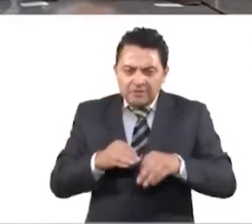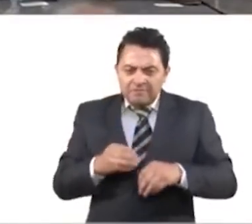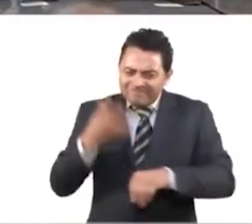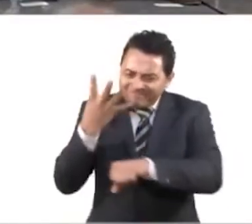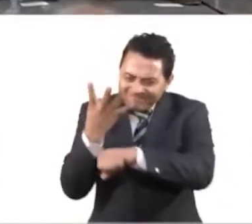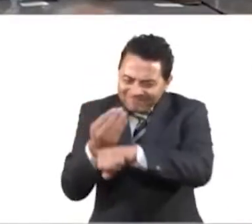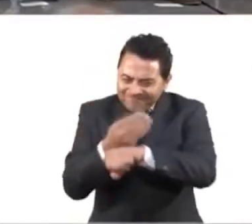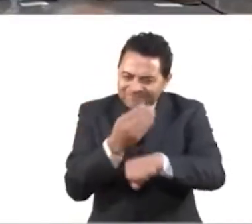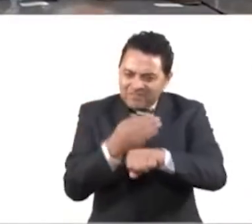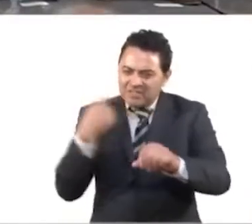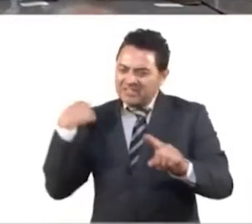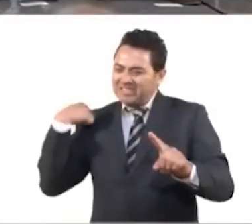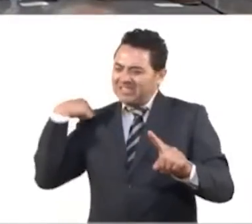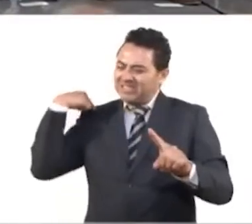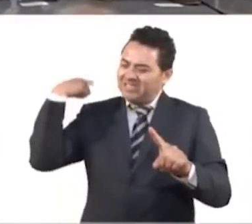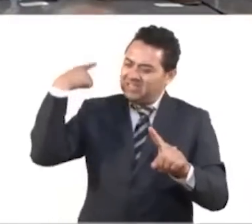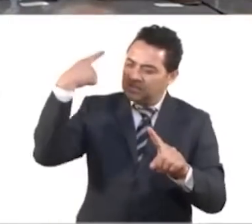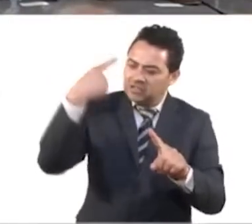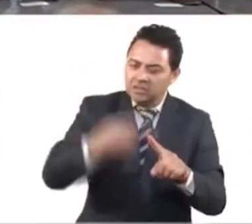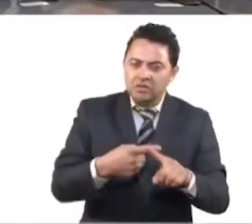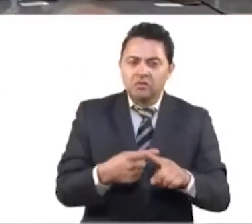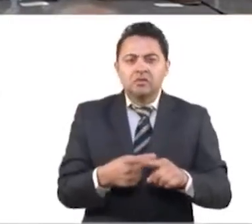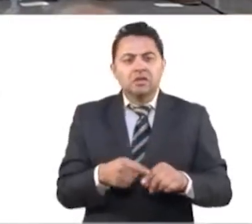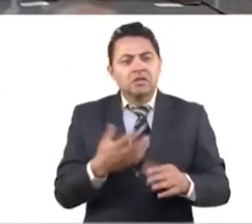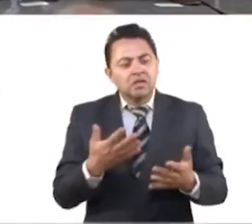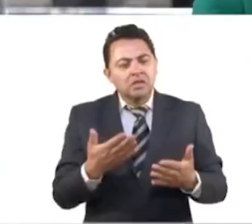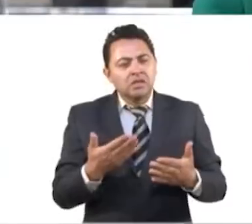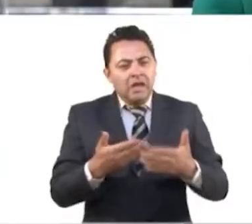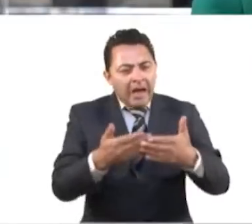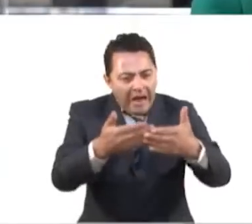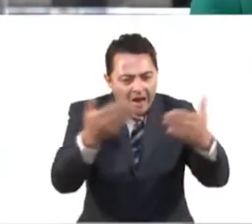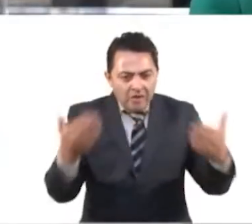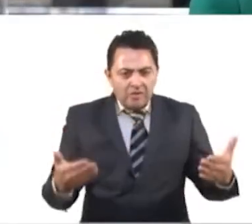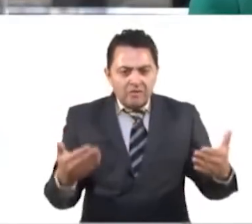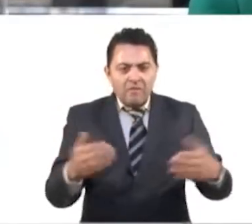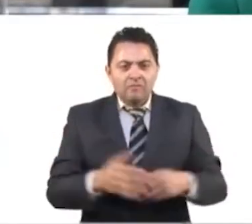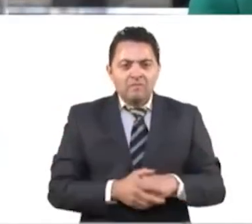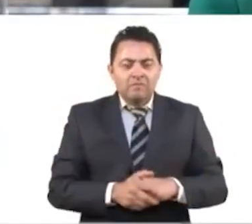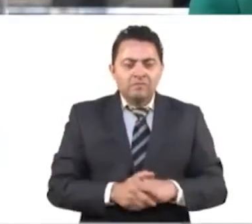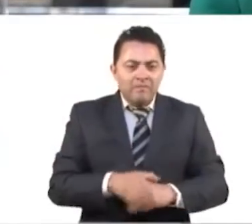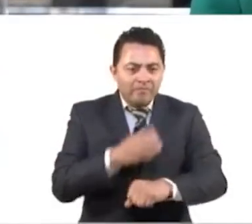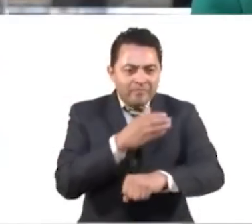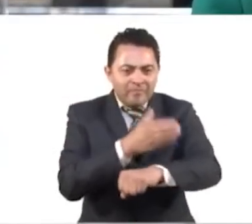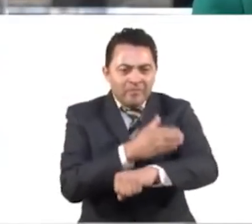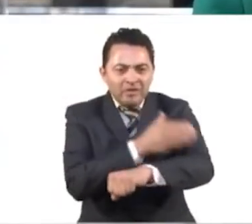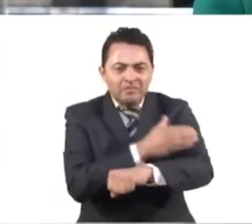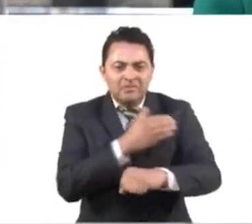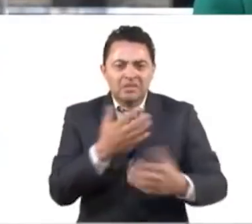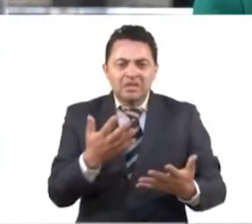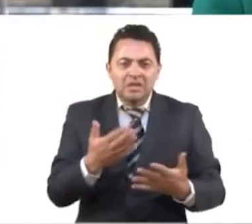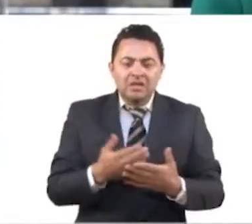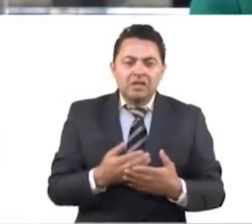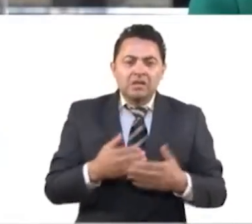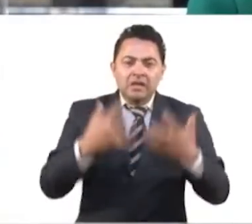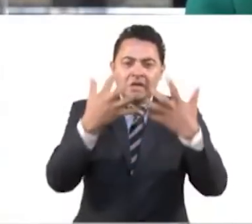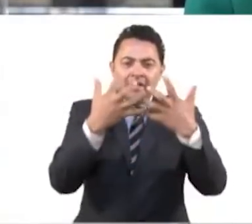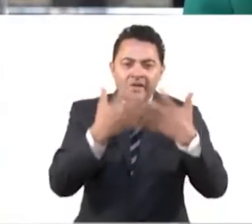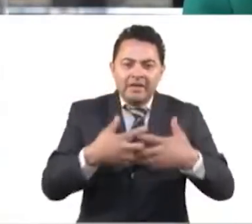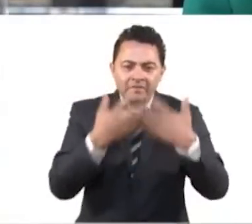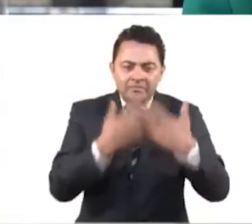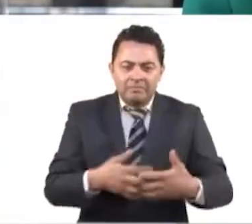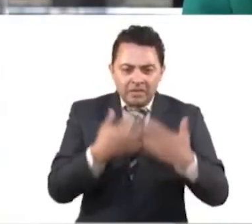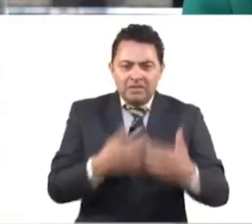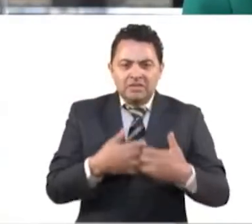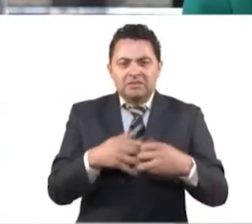proyectos ejecutivos, obras, seguimiento y puesta en marcha, tuvimos el acompañamiento de la empresa